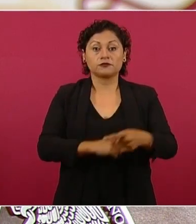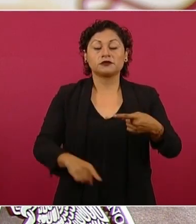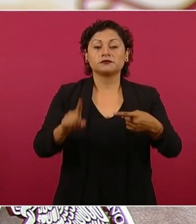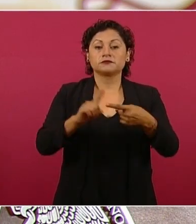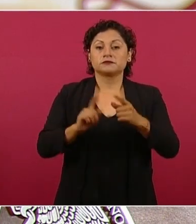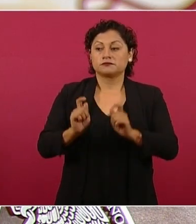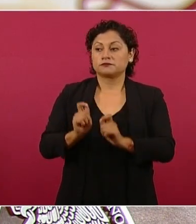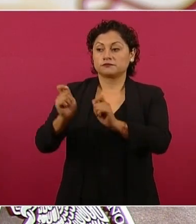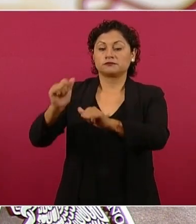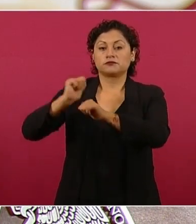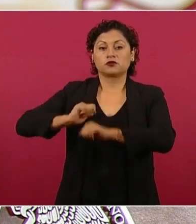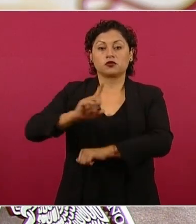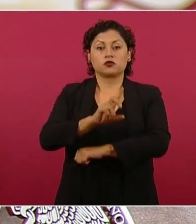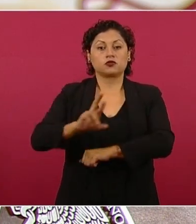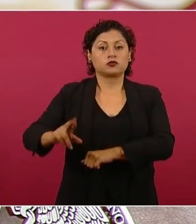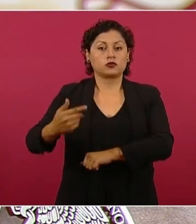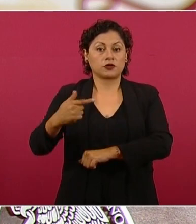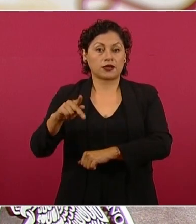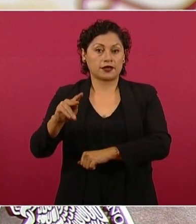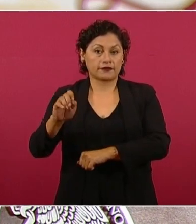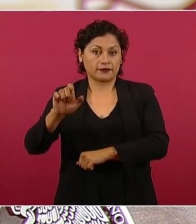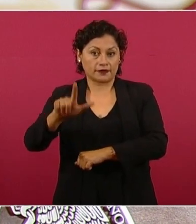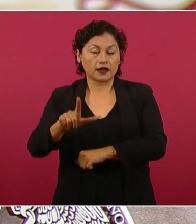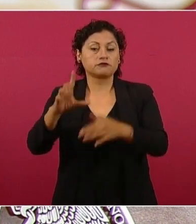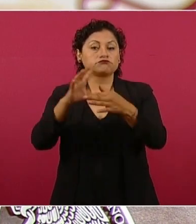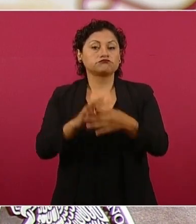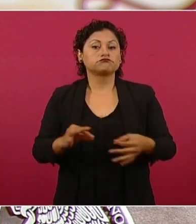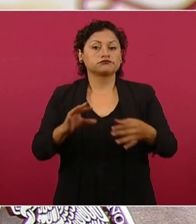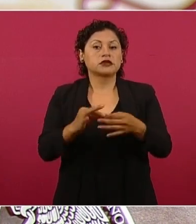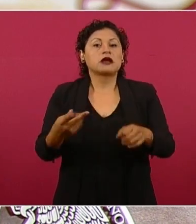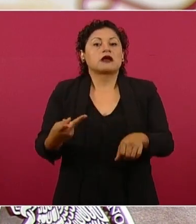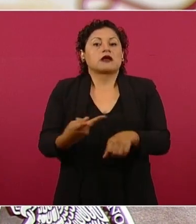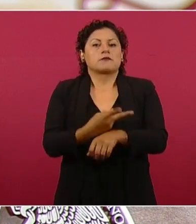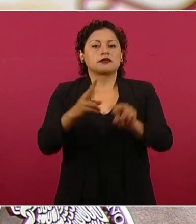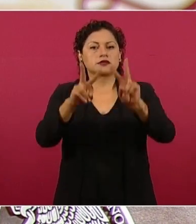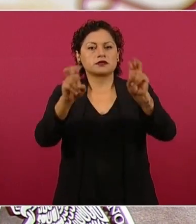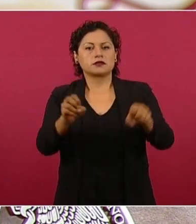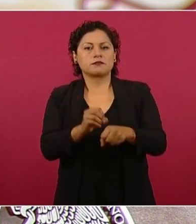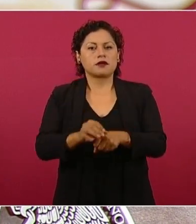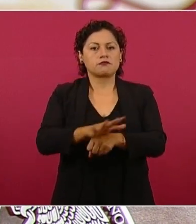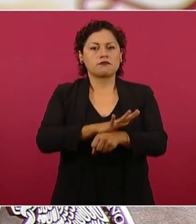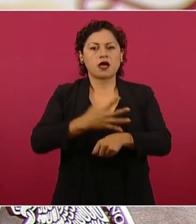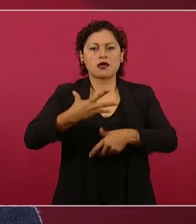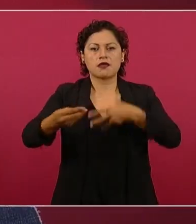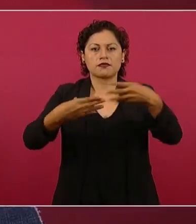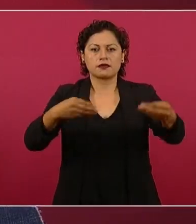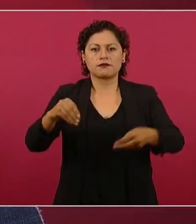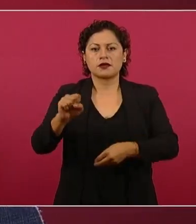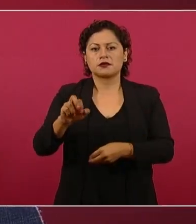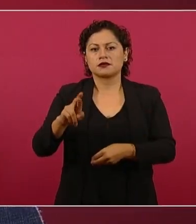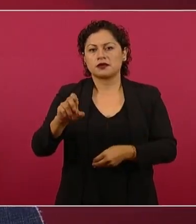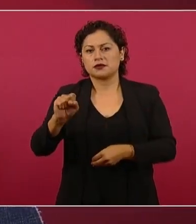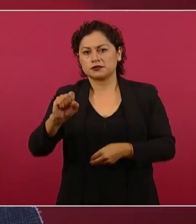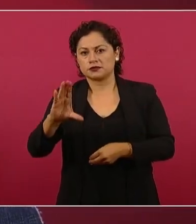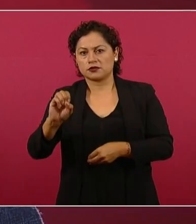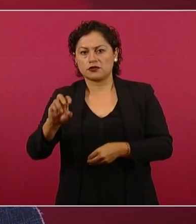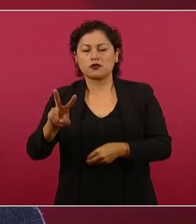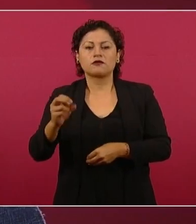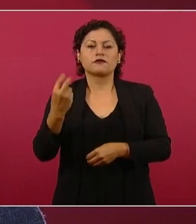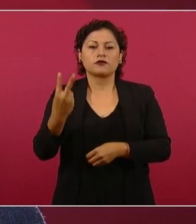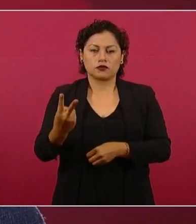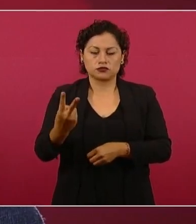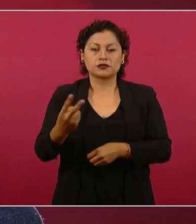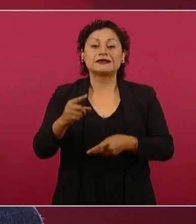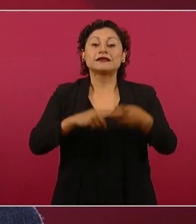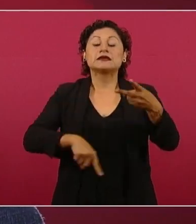Hugo López-Gatell, se presentará el estado que guarda la pandemia producida por el SARS-CoV-2 y la política de